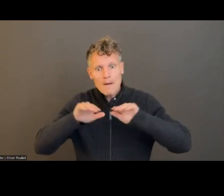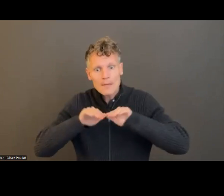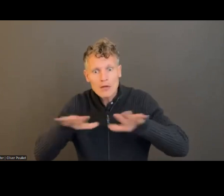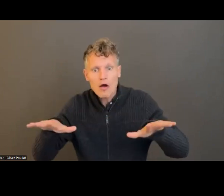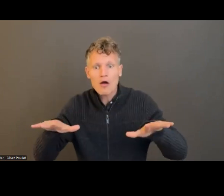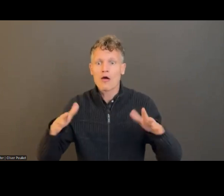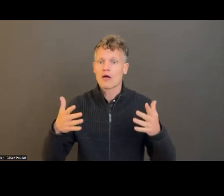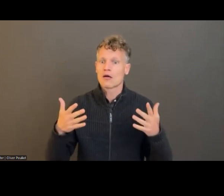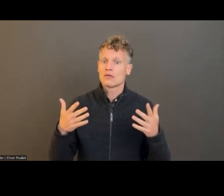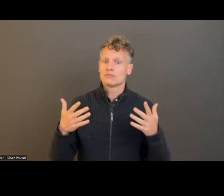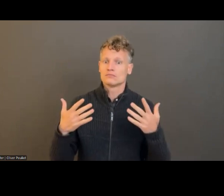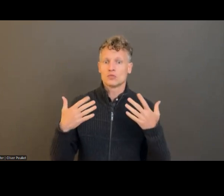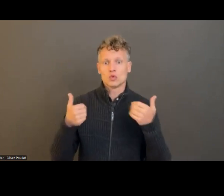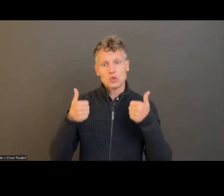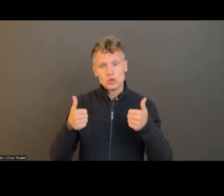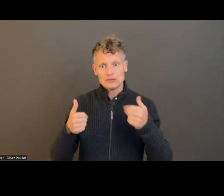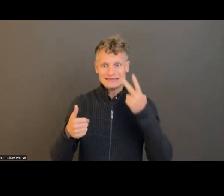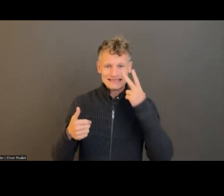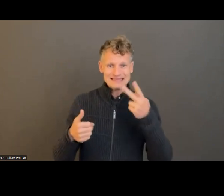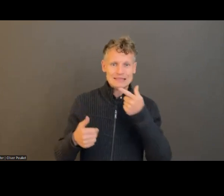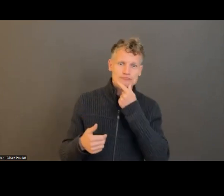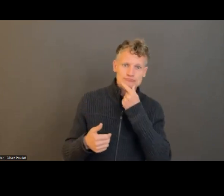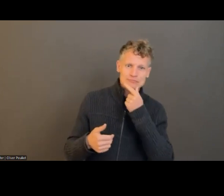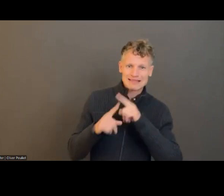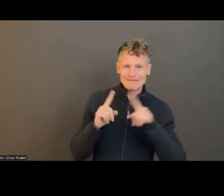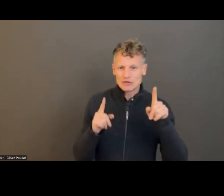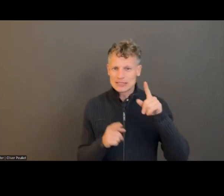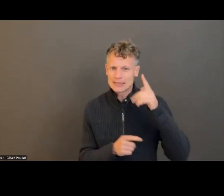nuestros socios que han estado trabajando con nosotros,